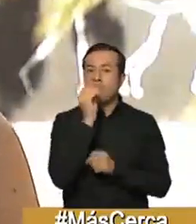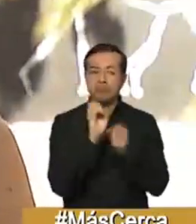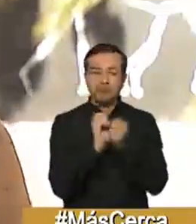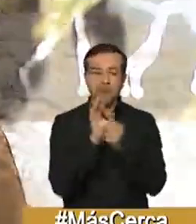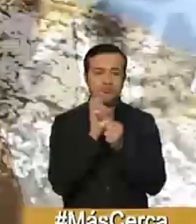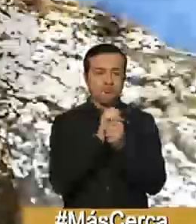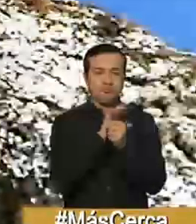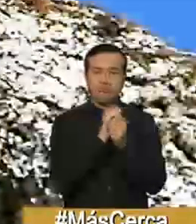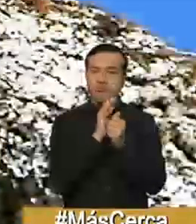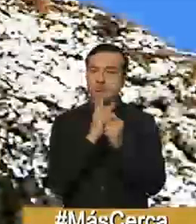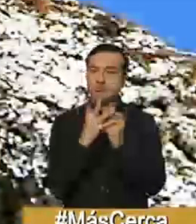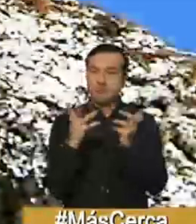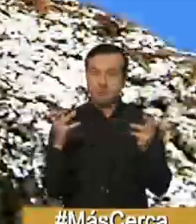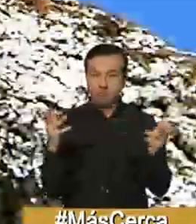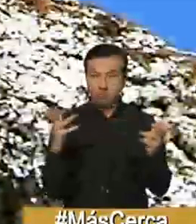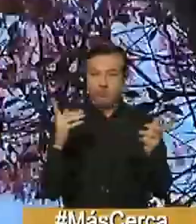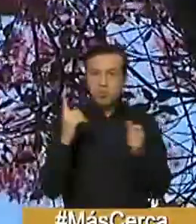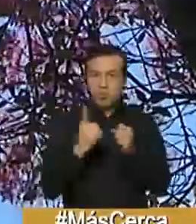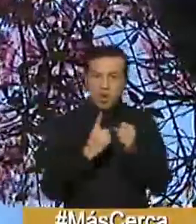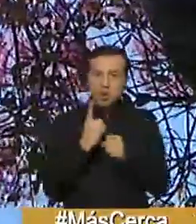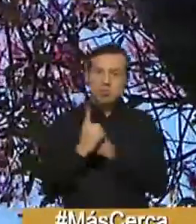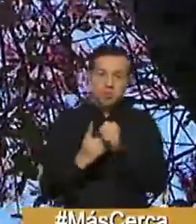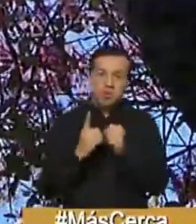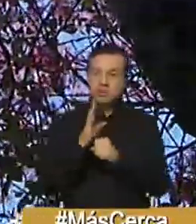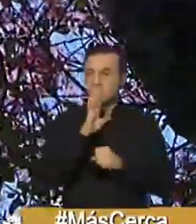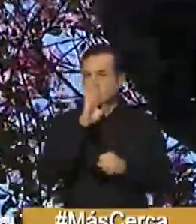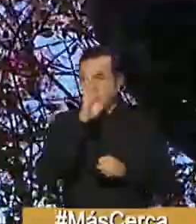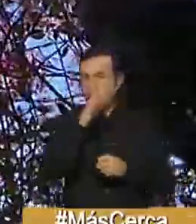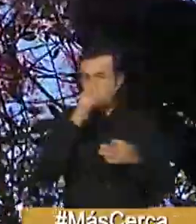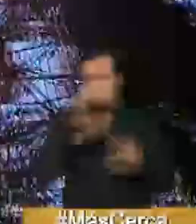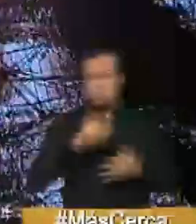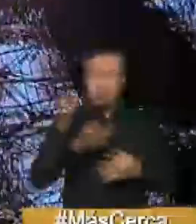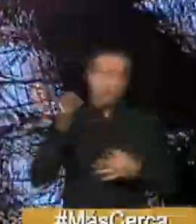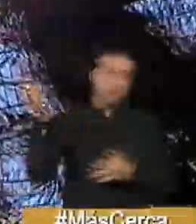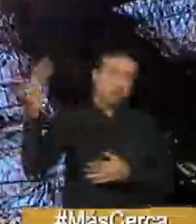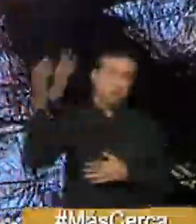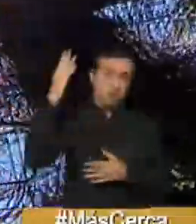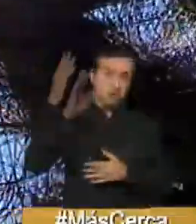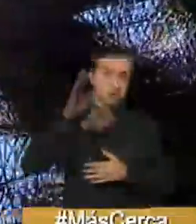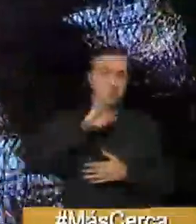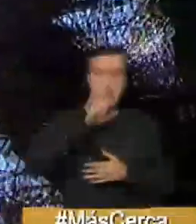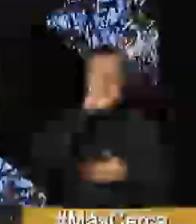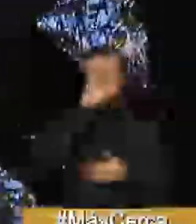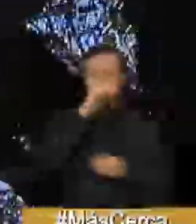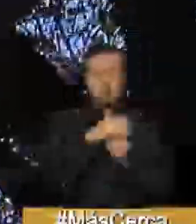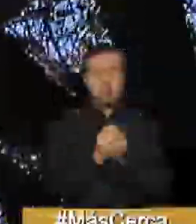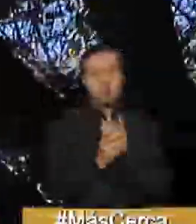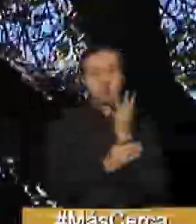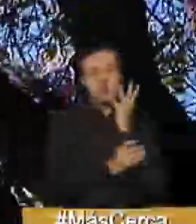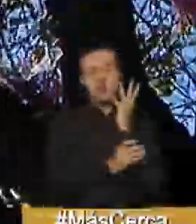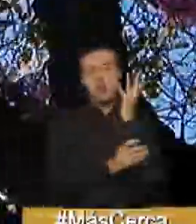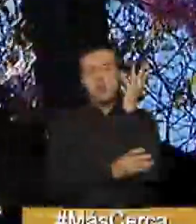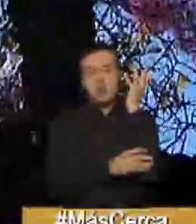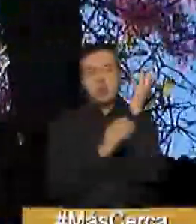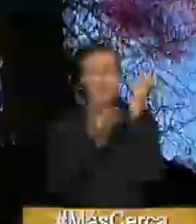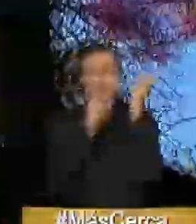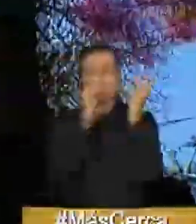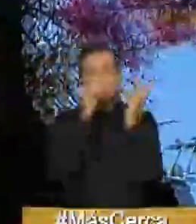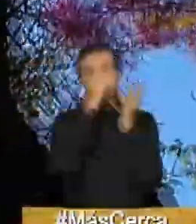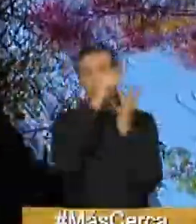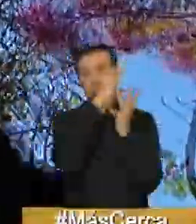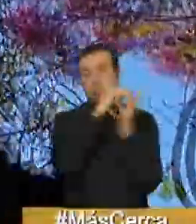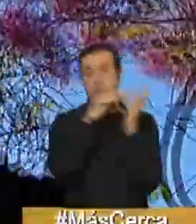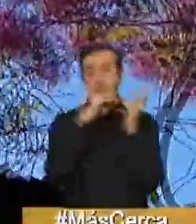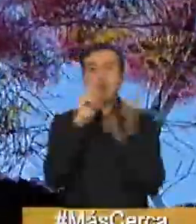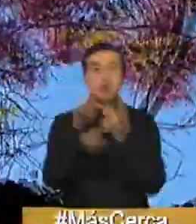perenne, anual. Coincide con la época de verano, coincide siempre la floración con la época de verano. Sin embargo, sí hay